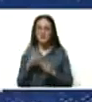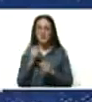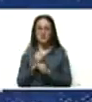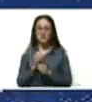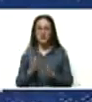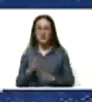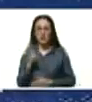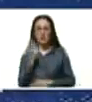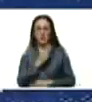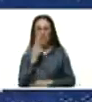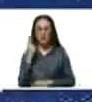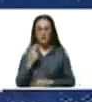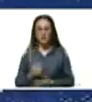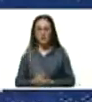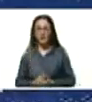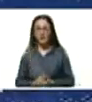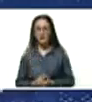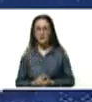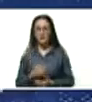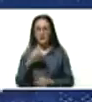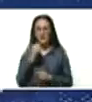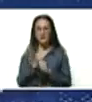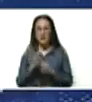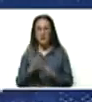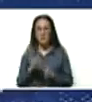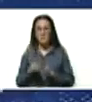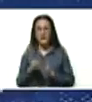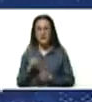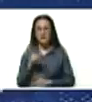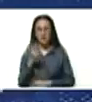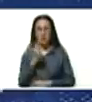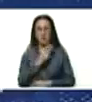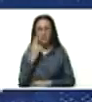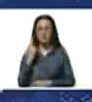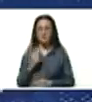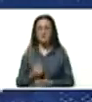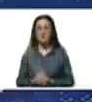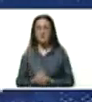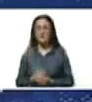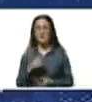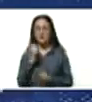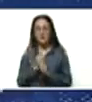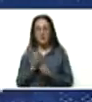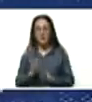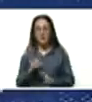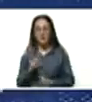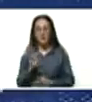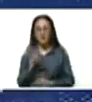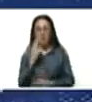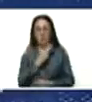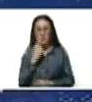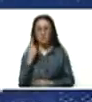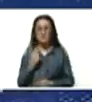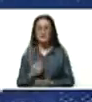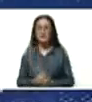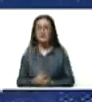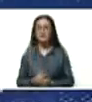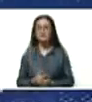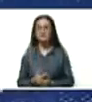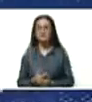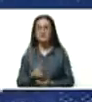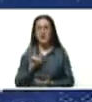muy comprometidos, yo lo sé. El trabajador de metro es un trabajador muy comprometido, la trabajadora muy, muy, muy, muy, muy comprometido. Ama su